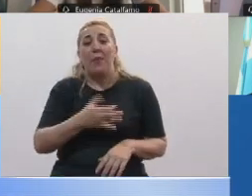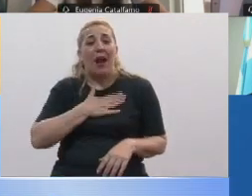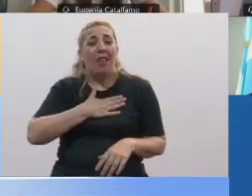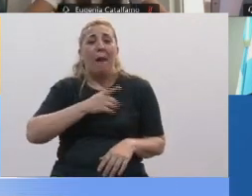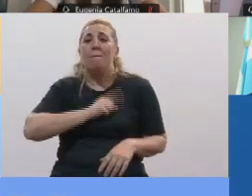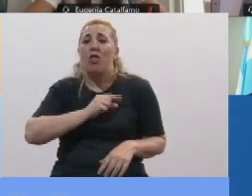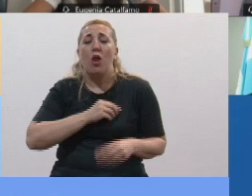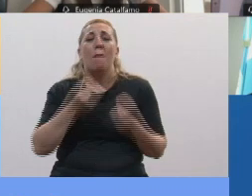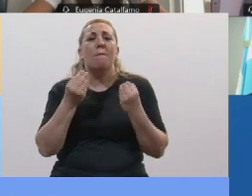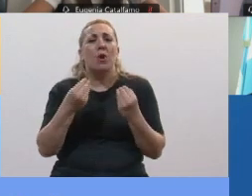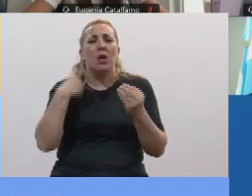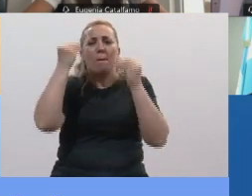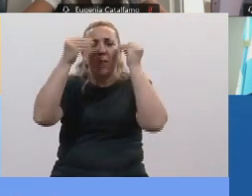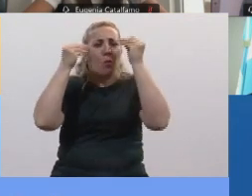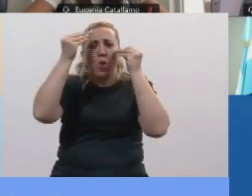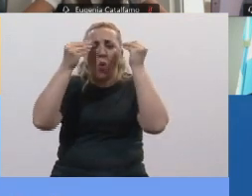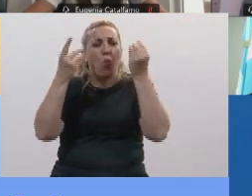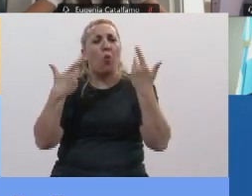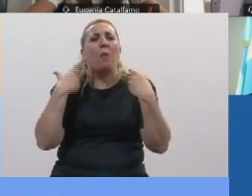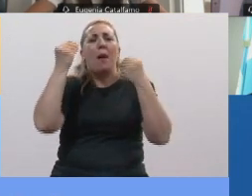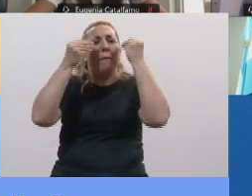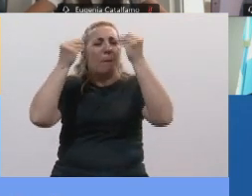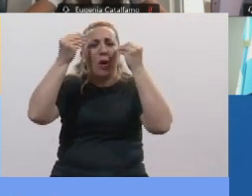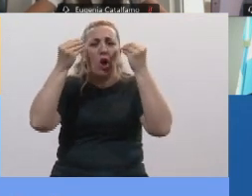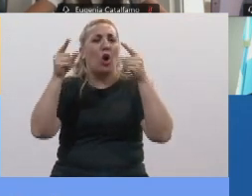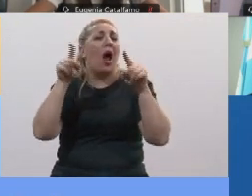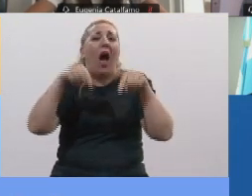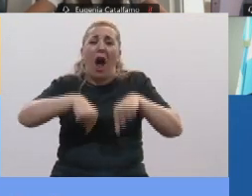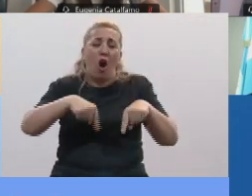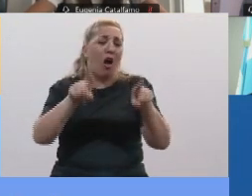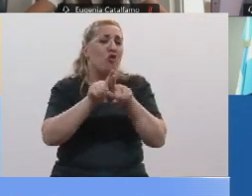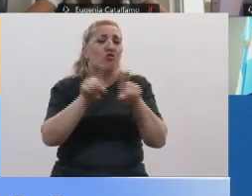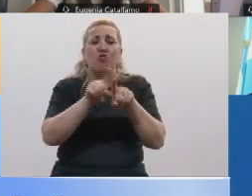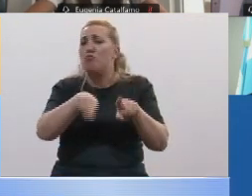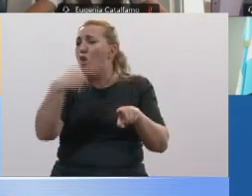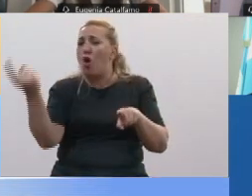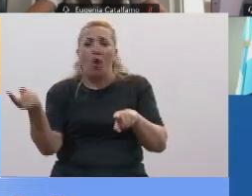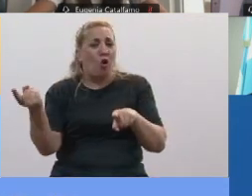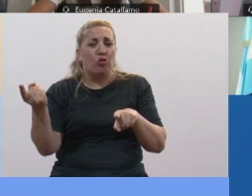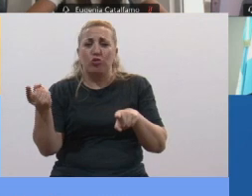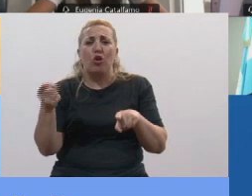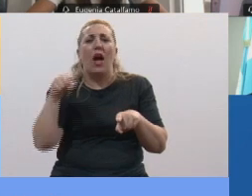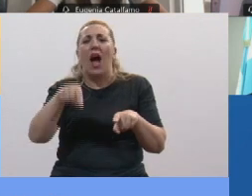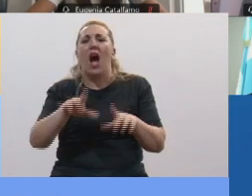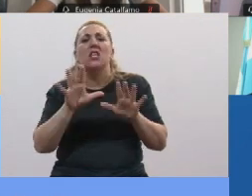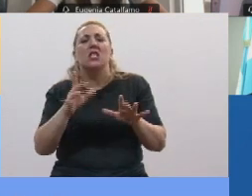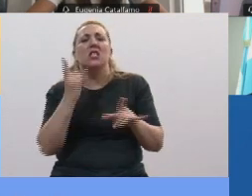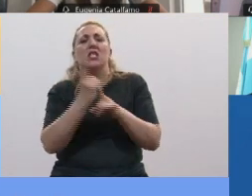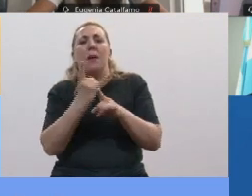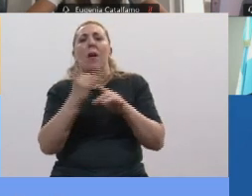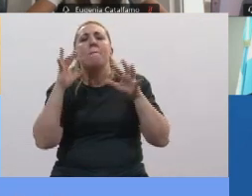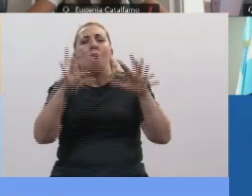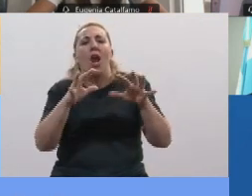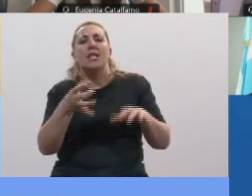porque me preocupa sobremanera en este caso como en otros, esta instigación